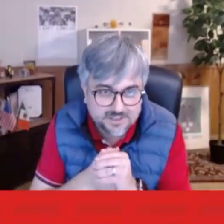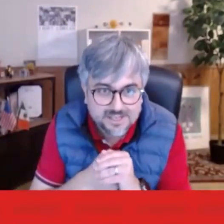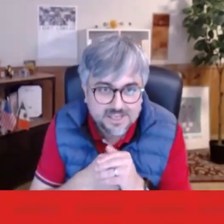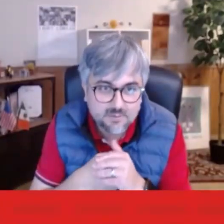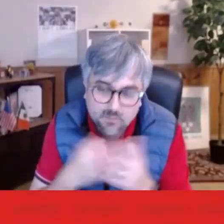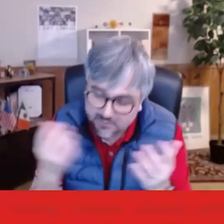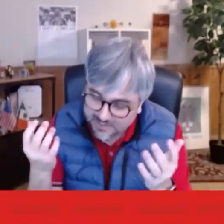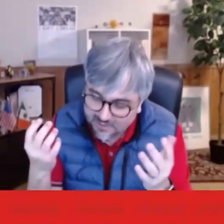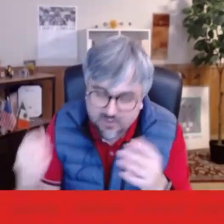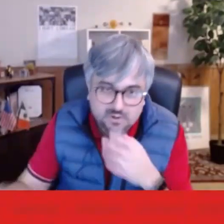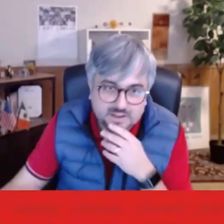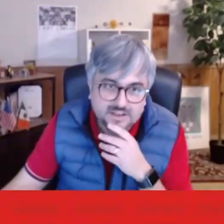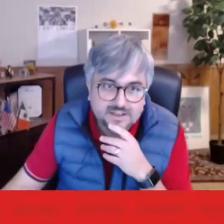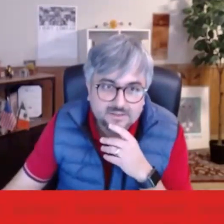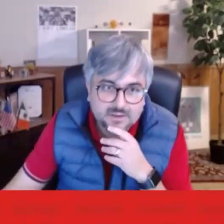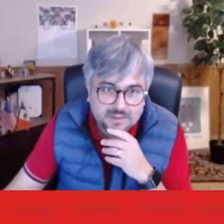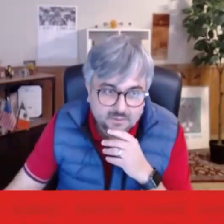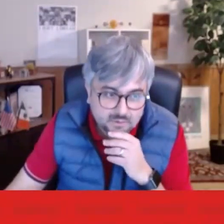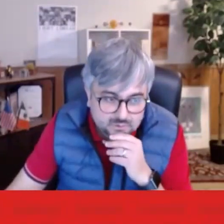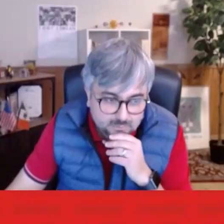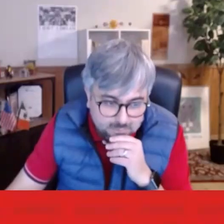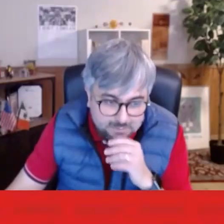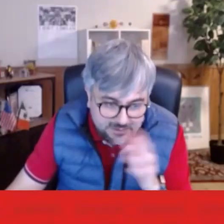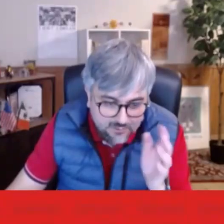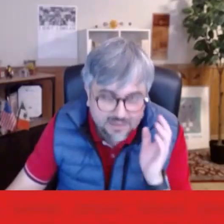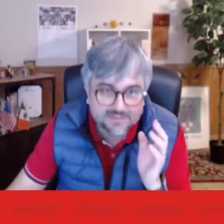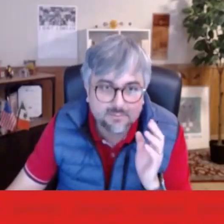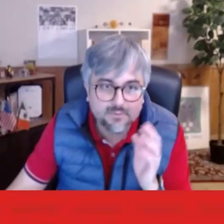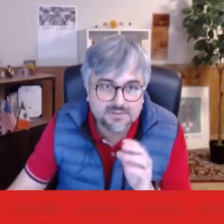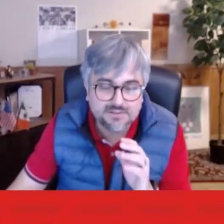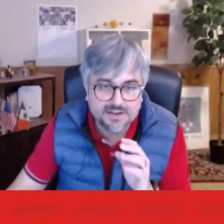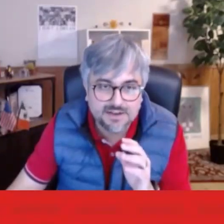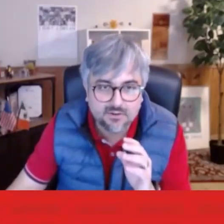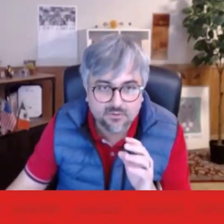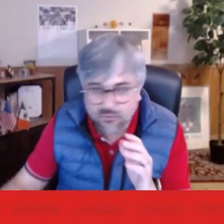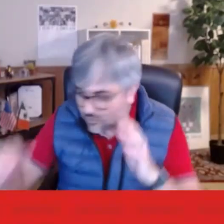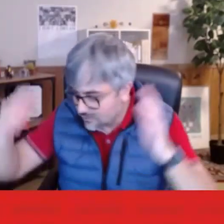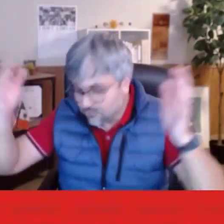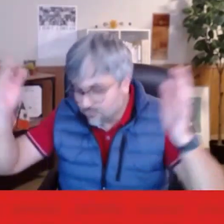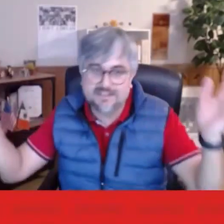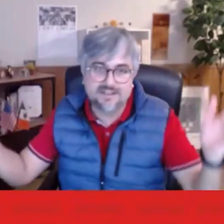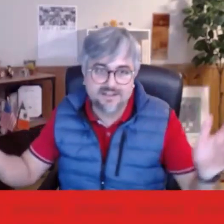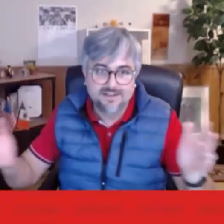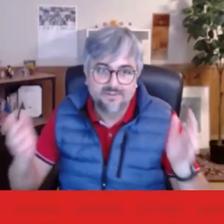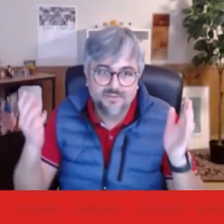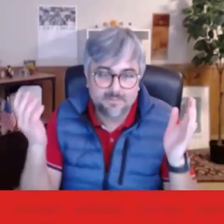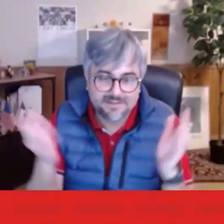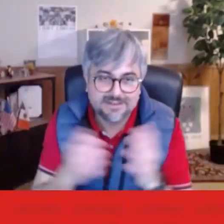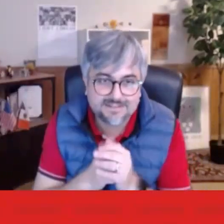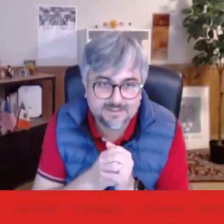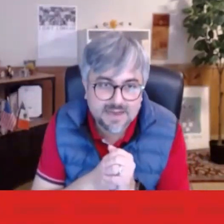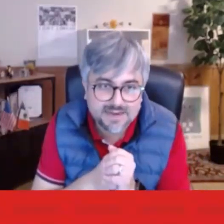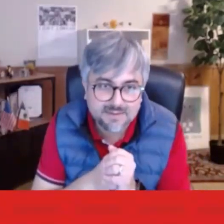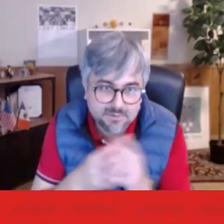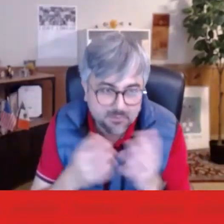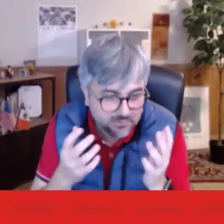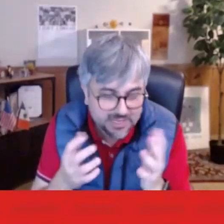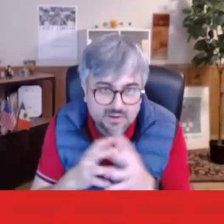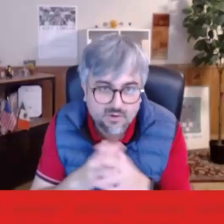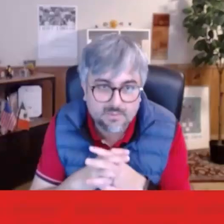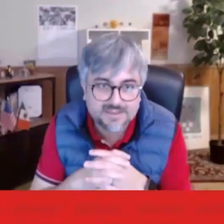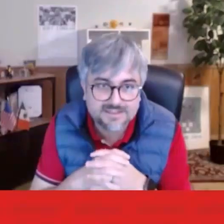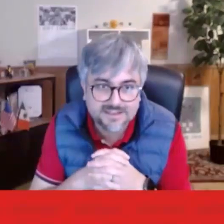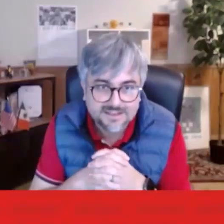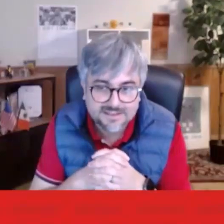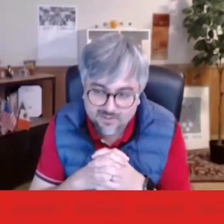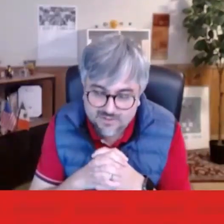servidor. Y bueno, pues querido Jorge, me ha dado un gusto impresionante poder cerrar el año contigo. Todavía nos falta un día más de la semana, pero si ya